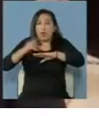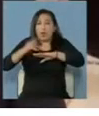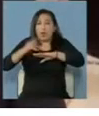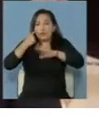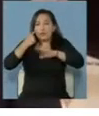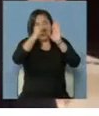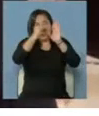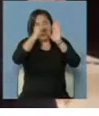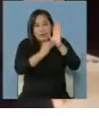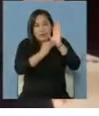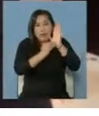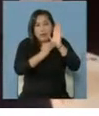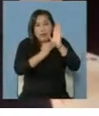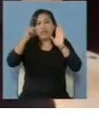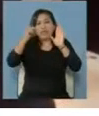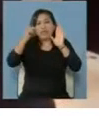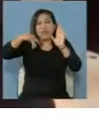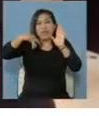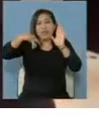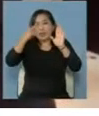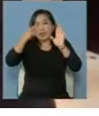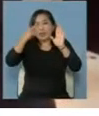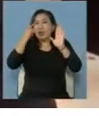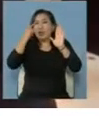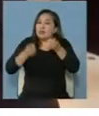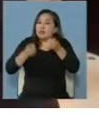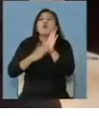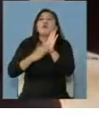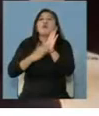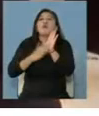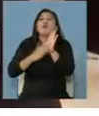contemplados en el DNU de Nación, que también deberán